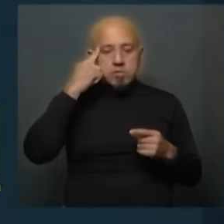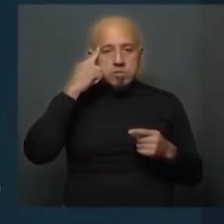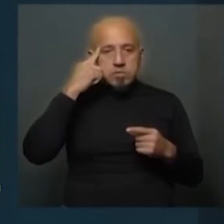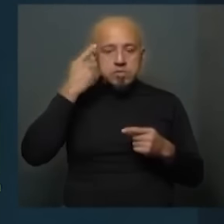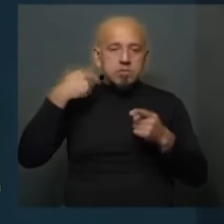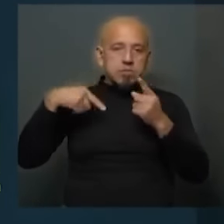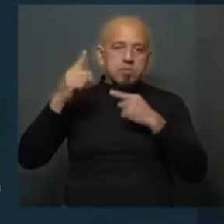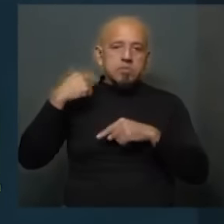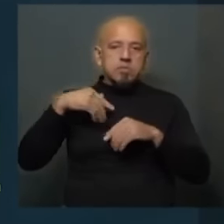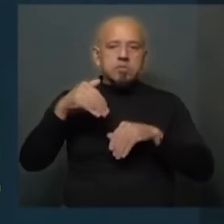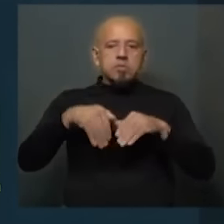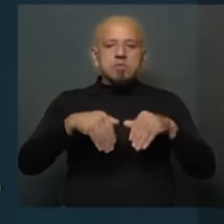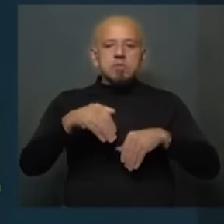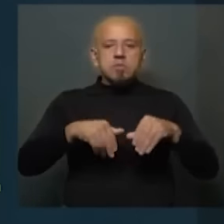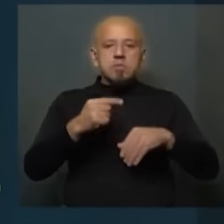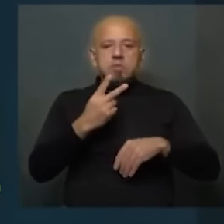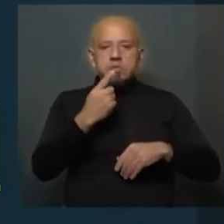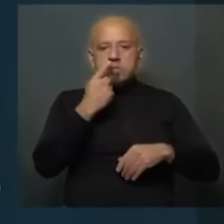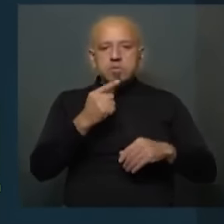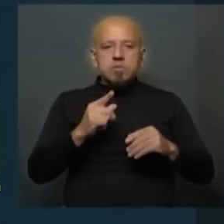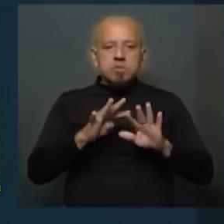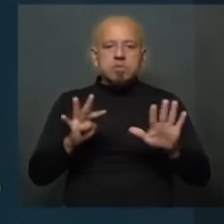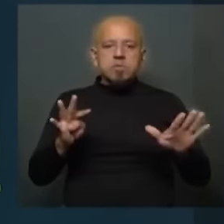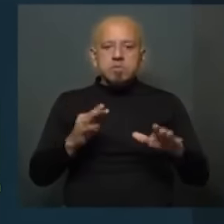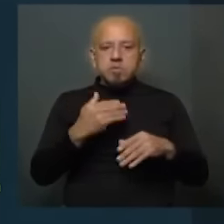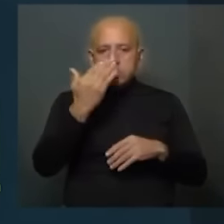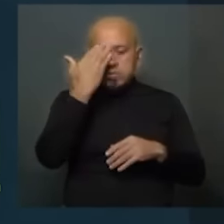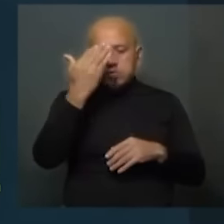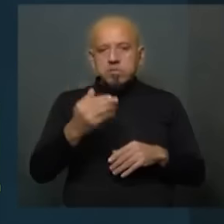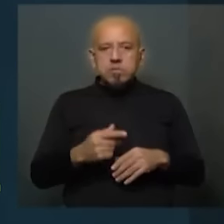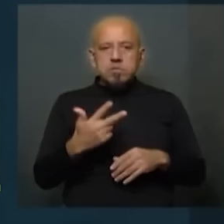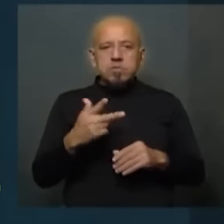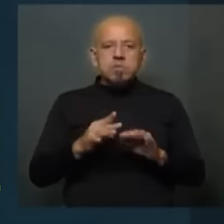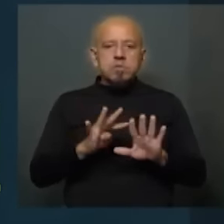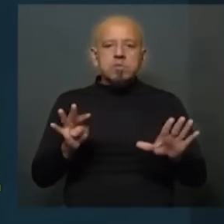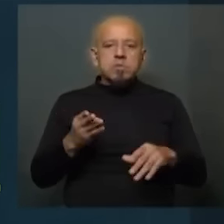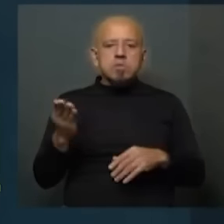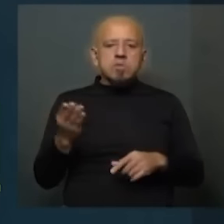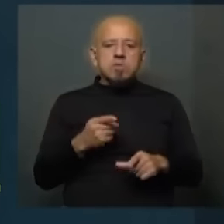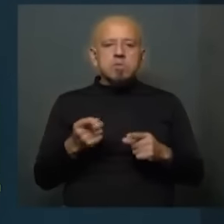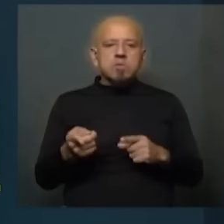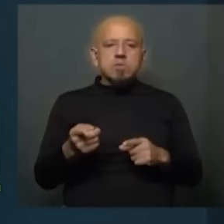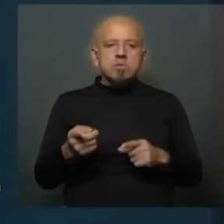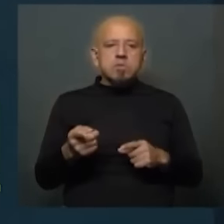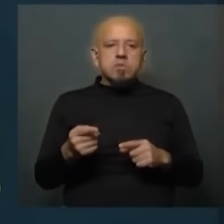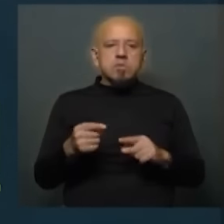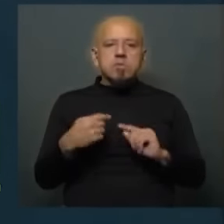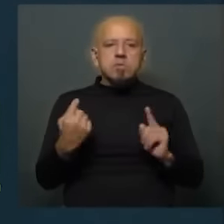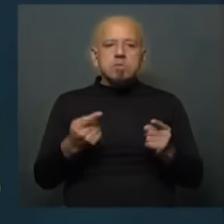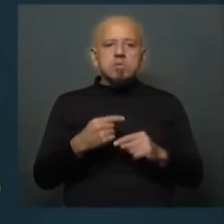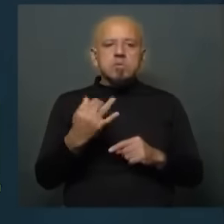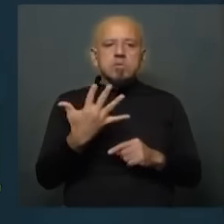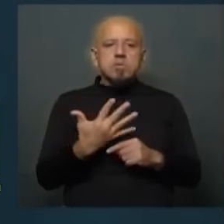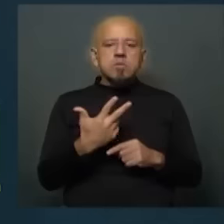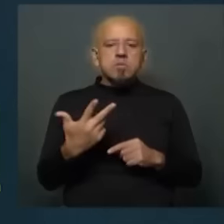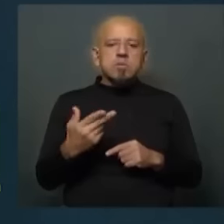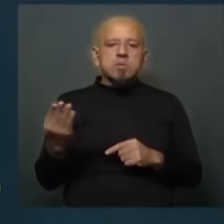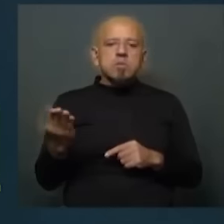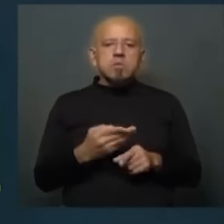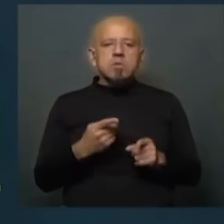de 2019, en octubre tuvimos un Frente Amplio con un 39% y una coalición multicolor que obtuvo el